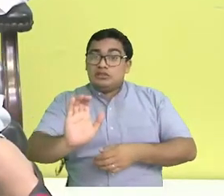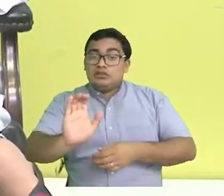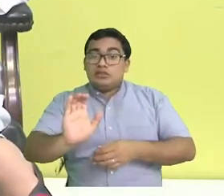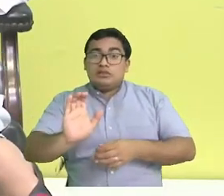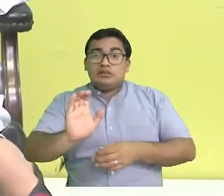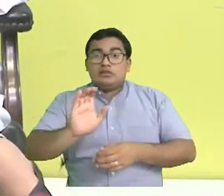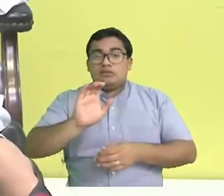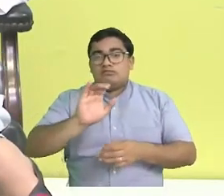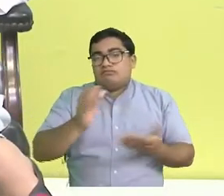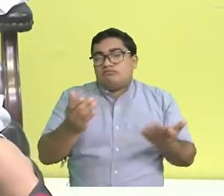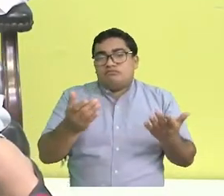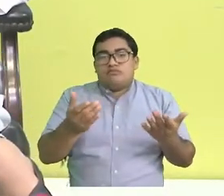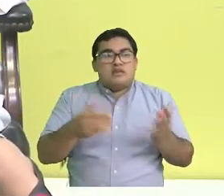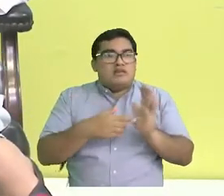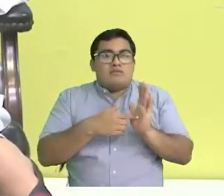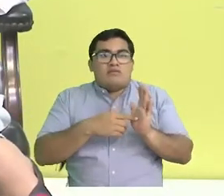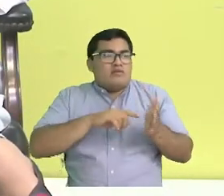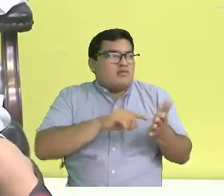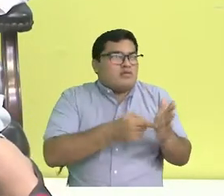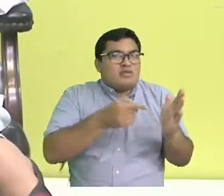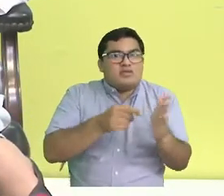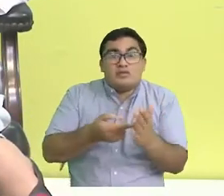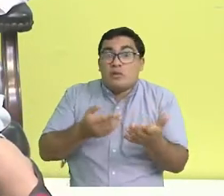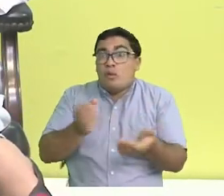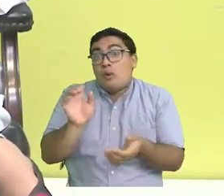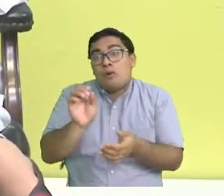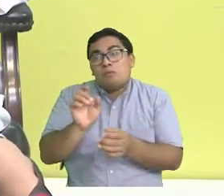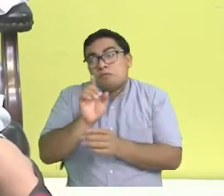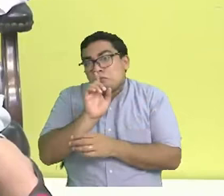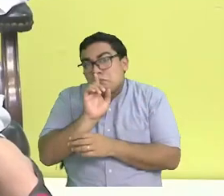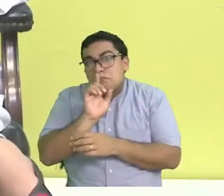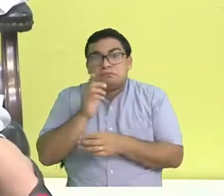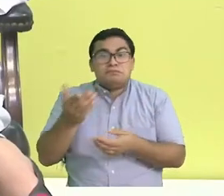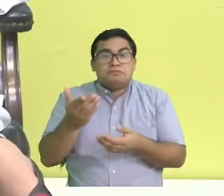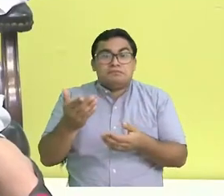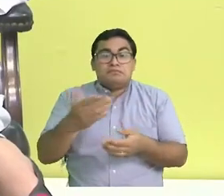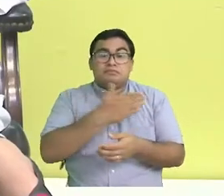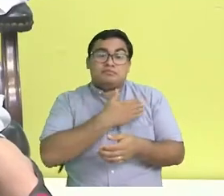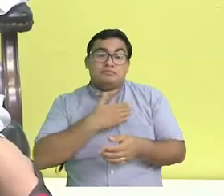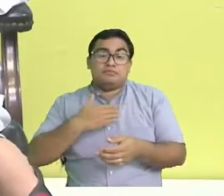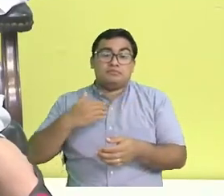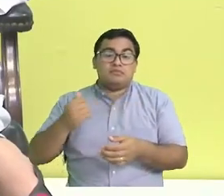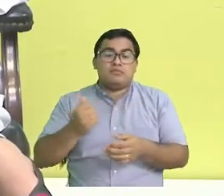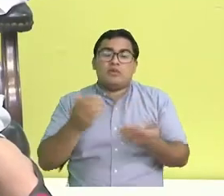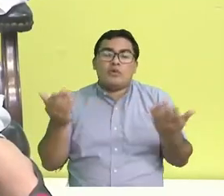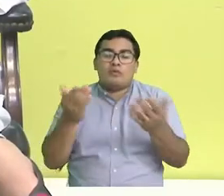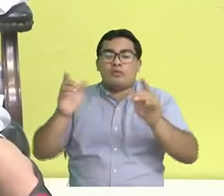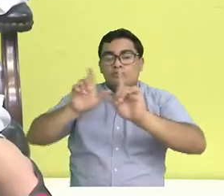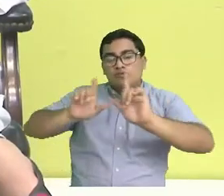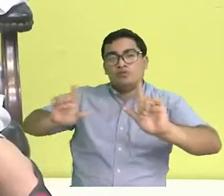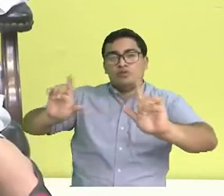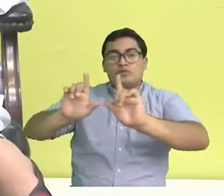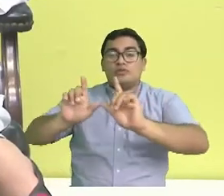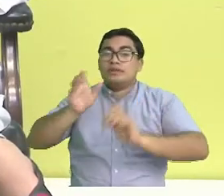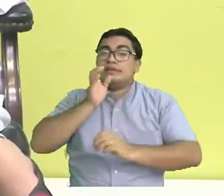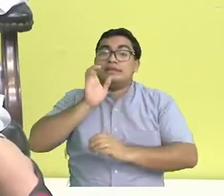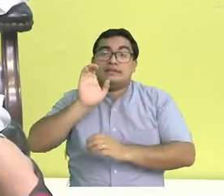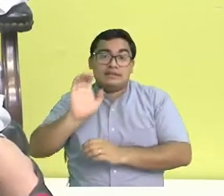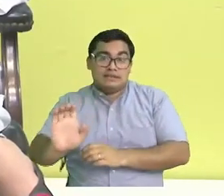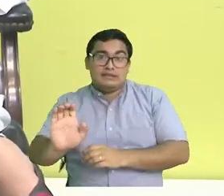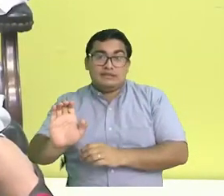de introversión. Entonces, con mejorar el ambiente del niño, nosotros lo que podemos hacer es que la condición del niño